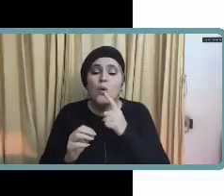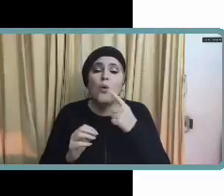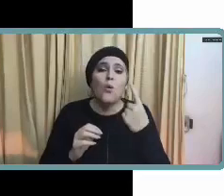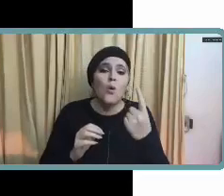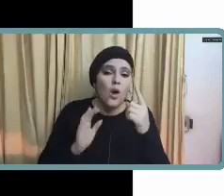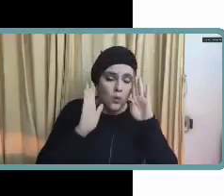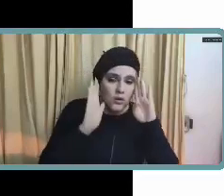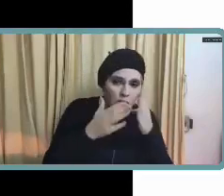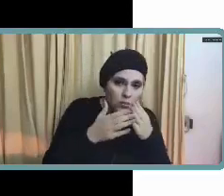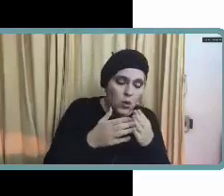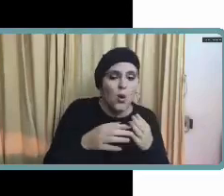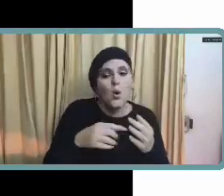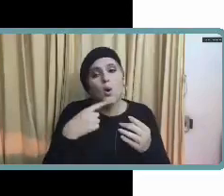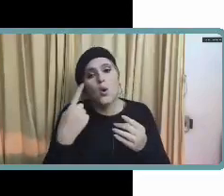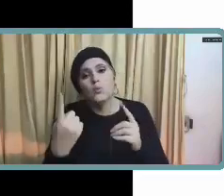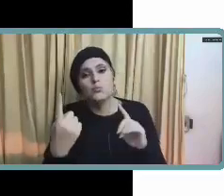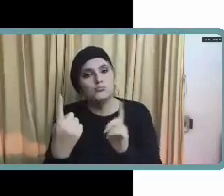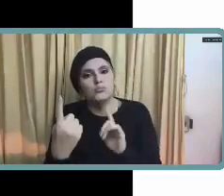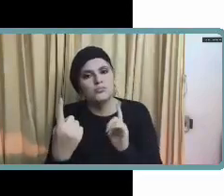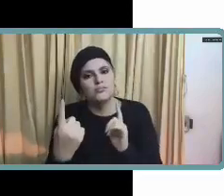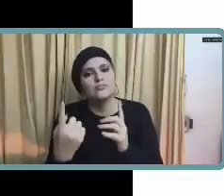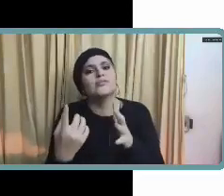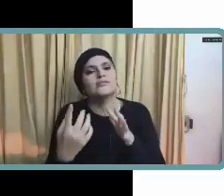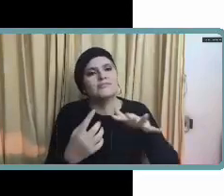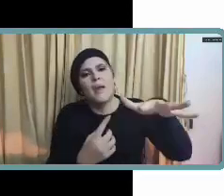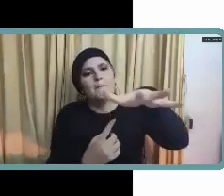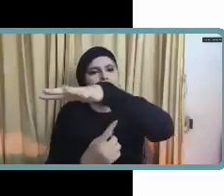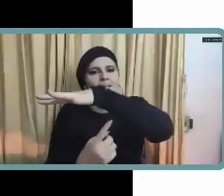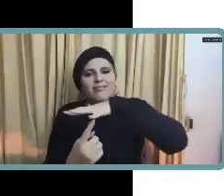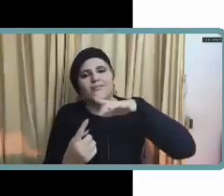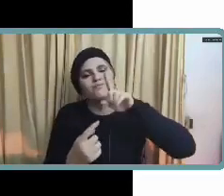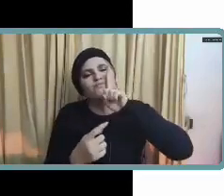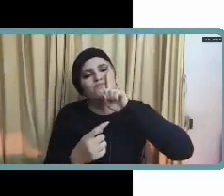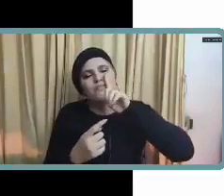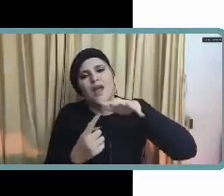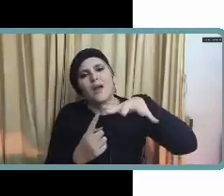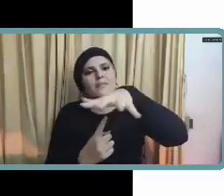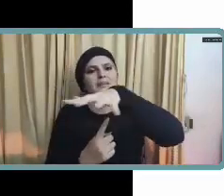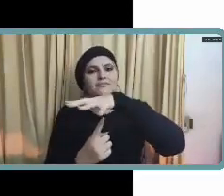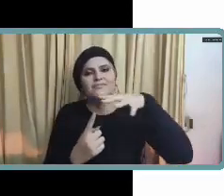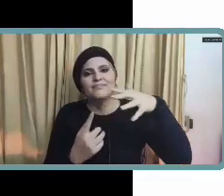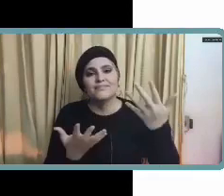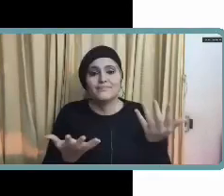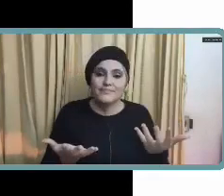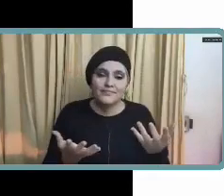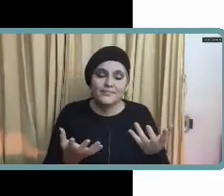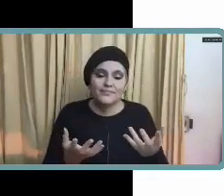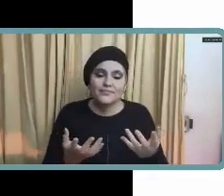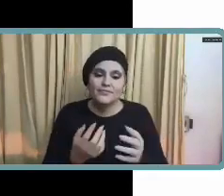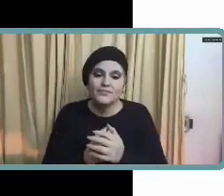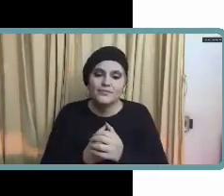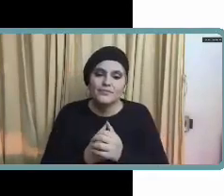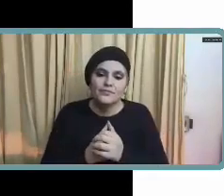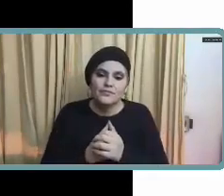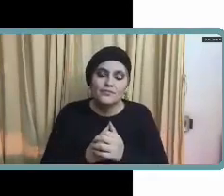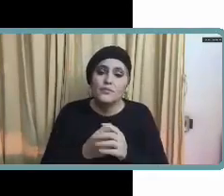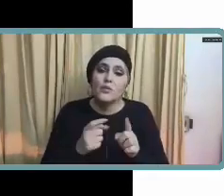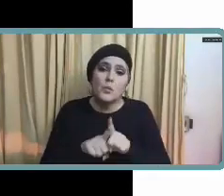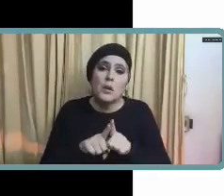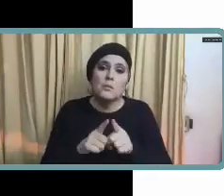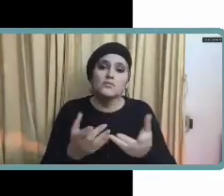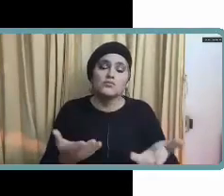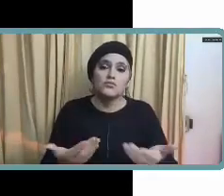porque igual el ambiente, digamos nosotros, el ambiente también va a definir la expresión de los